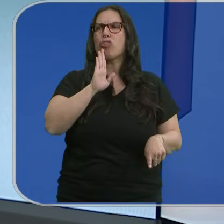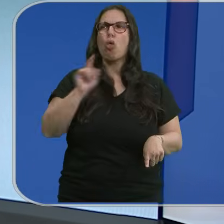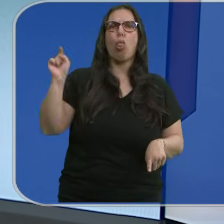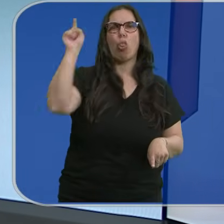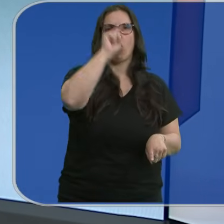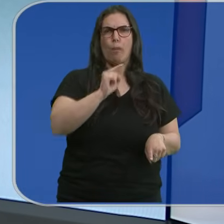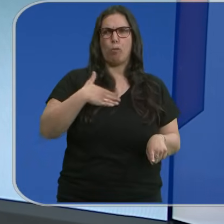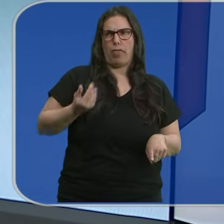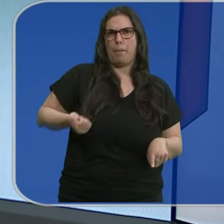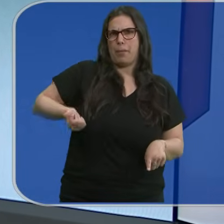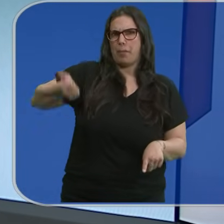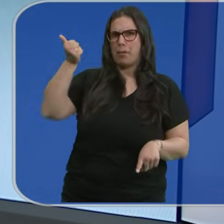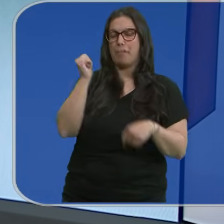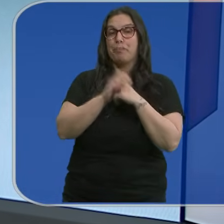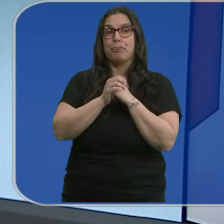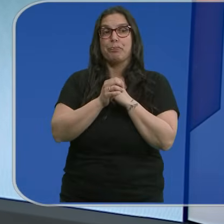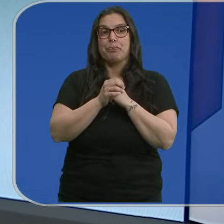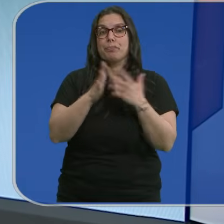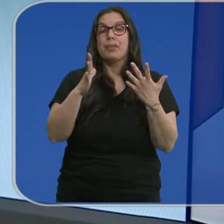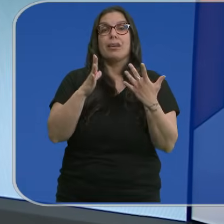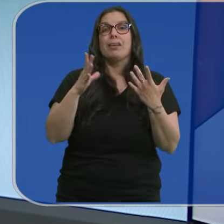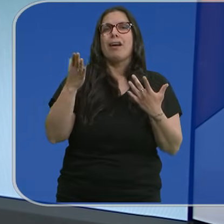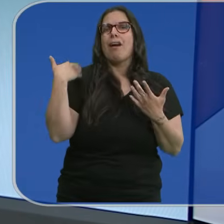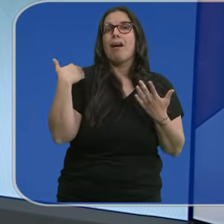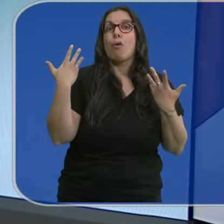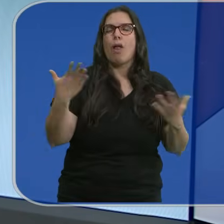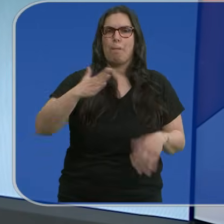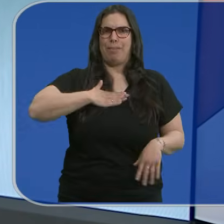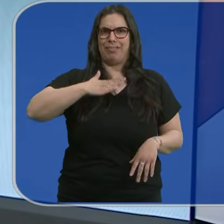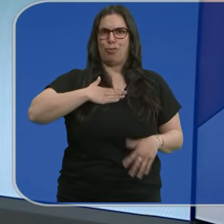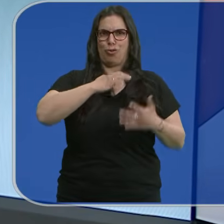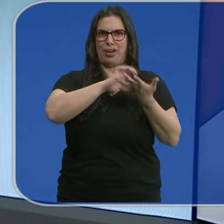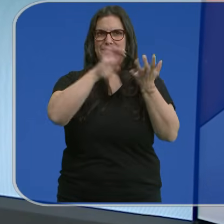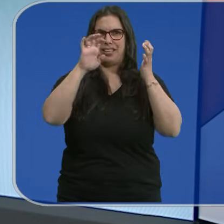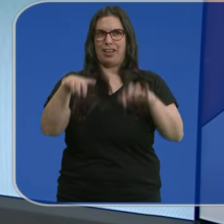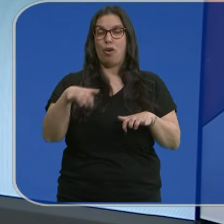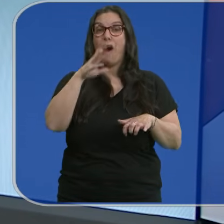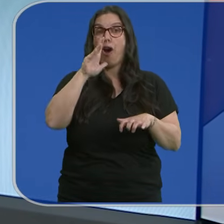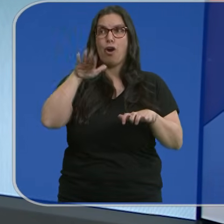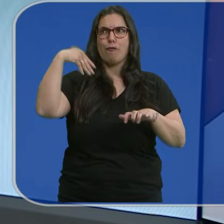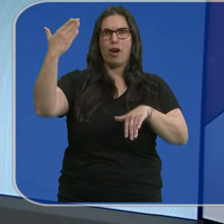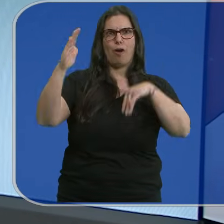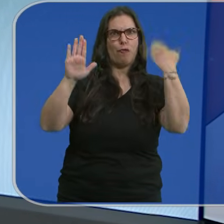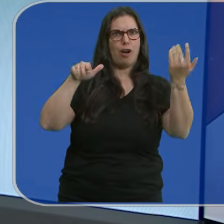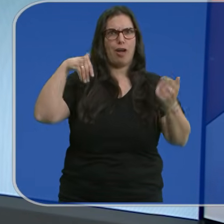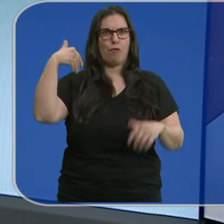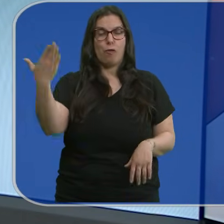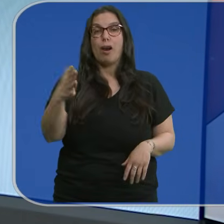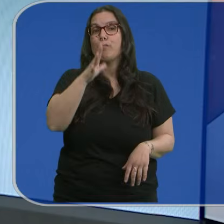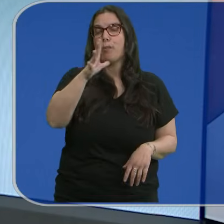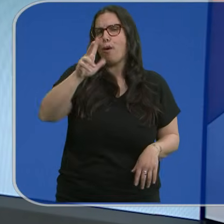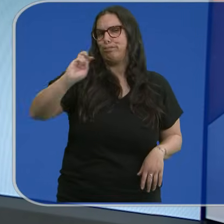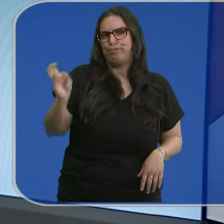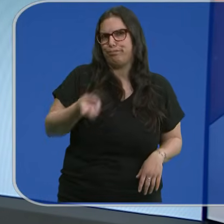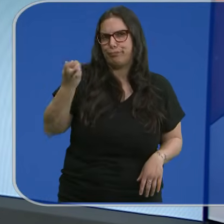podrían ser muchas más. Todas tienen en común que formaron parte del patrimonio de la comunidad y que se encuentran fuera de nuestras fronteras por